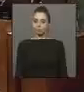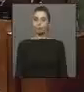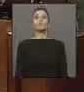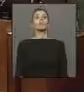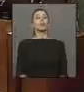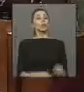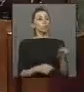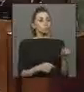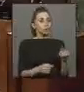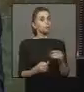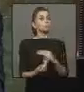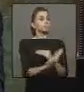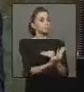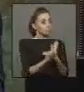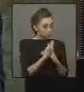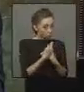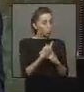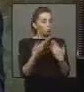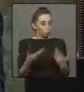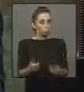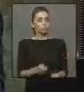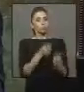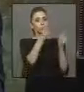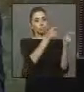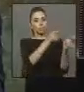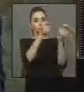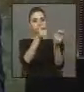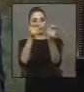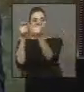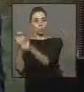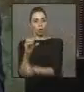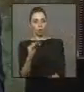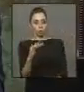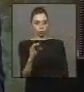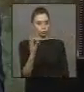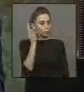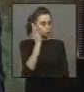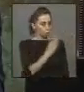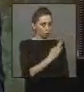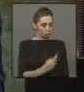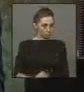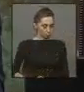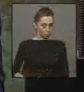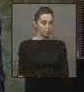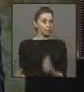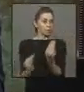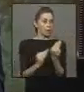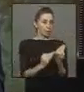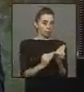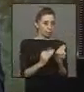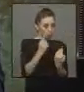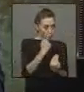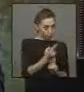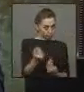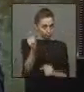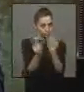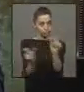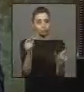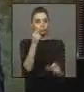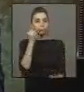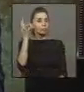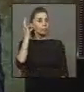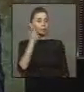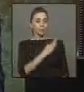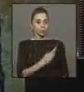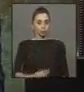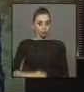Serán enviados los oficios por usted solicitado, diputada Jenny Álvarez, con la adhesión de los parlamentarios y parlamentarias que